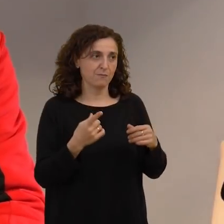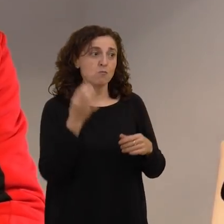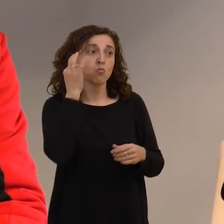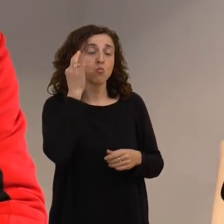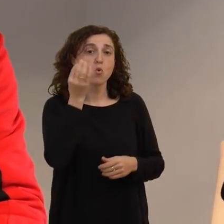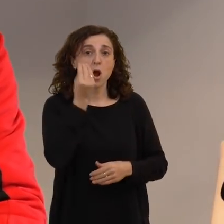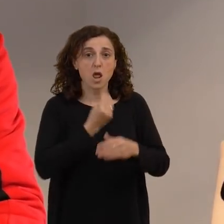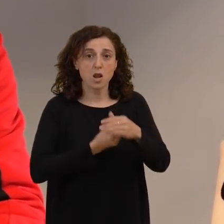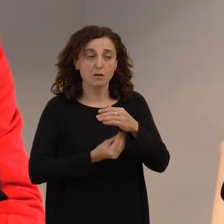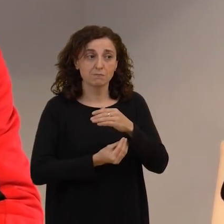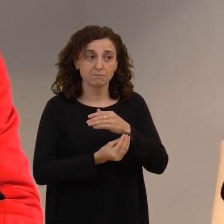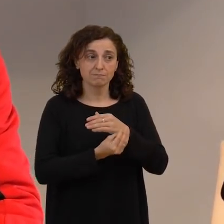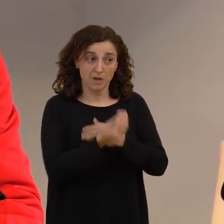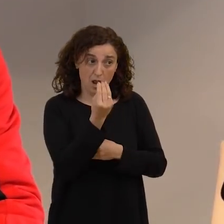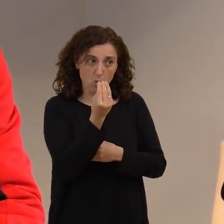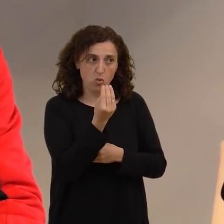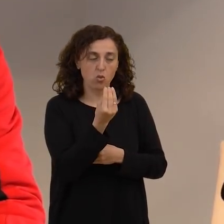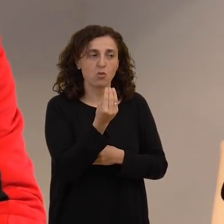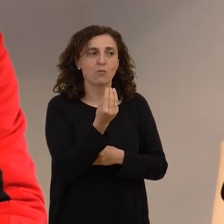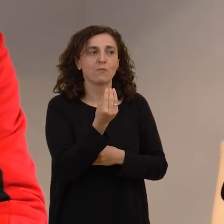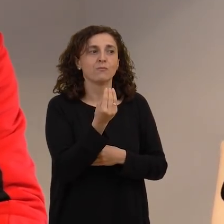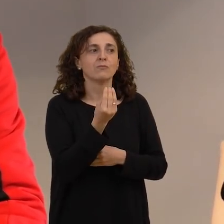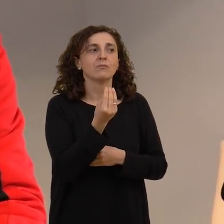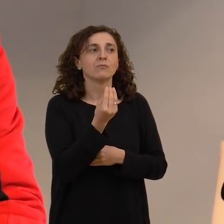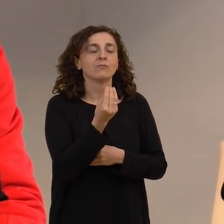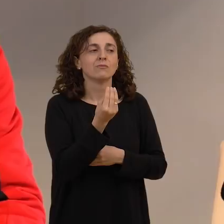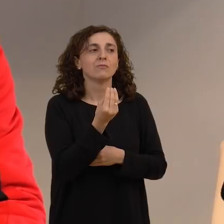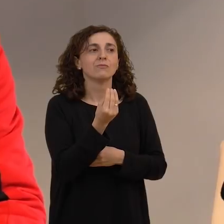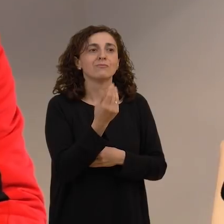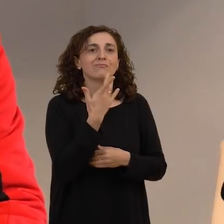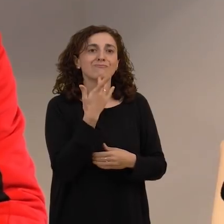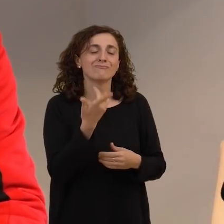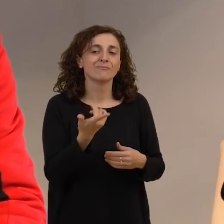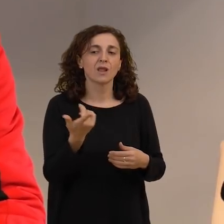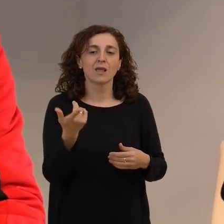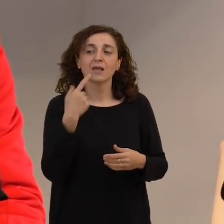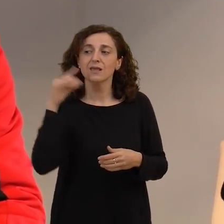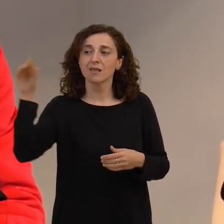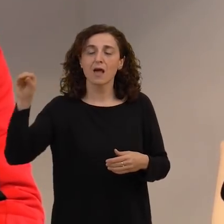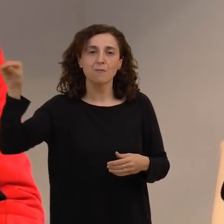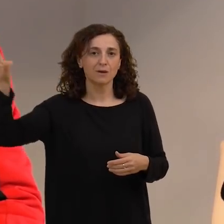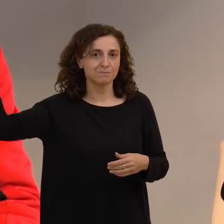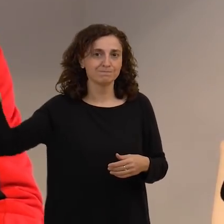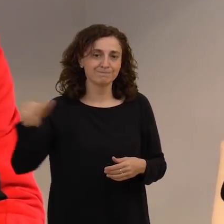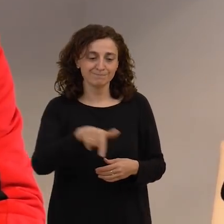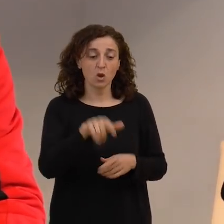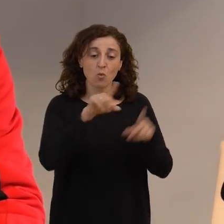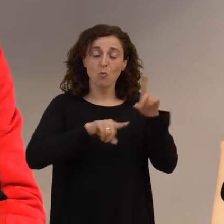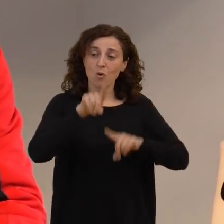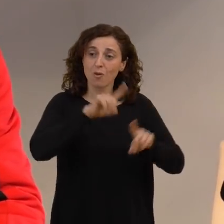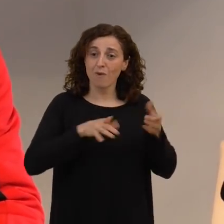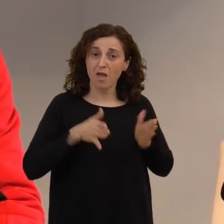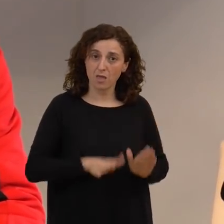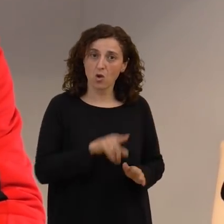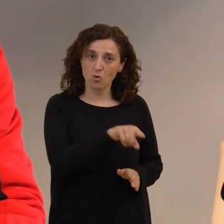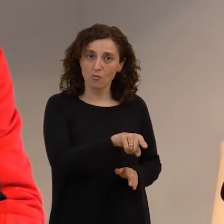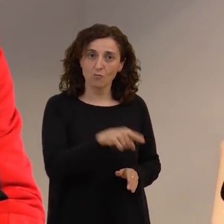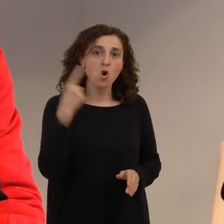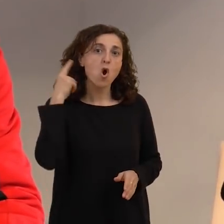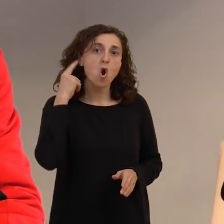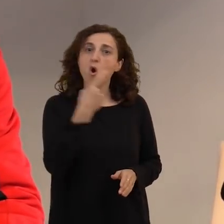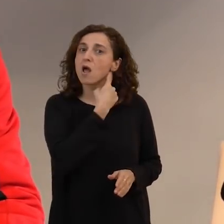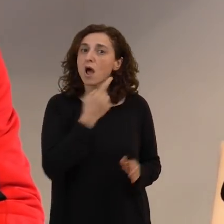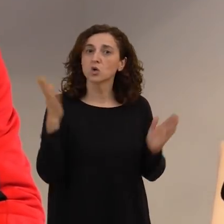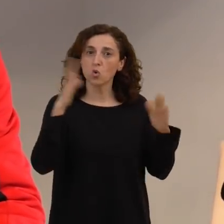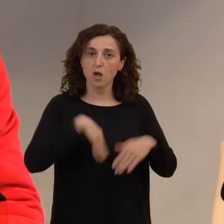está dando a tu mujer y te llaman y te dicen que hay un problema con tu hijo, que no tiene orejas, lo